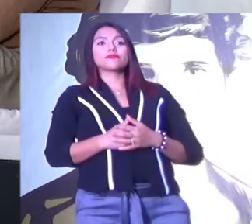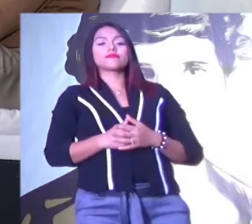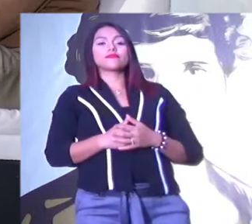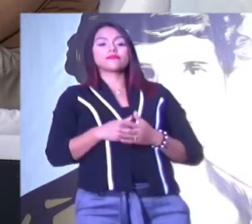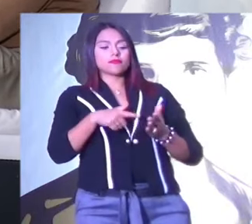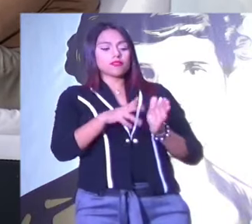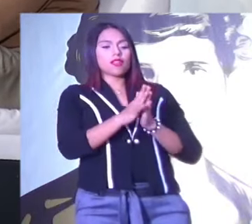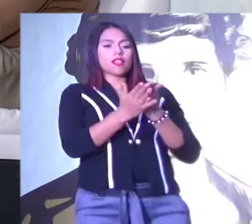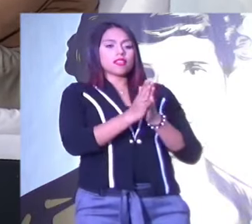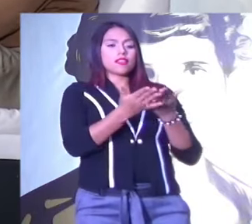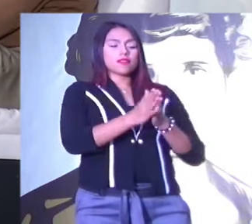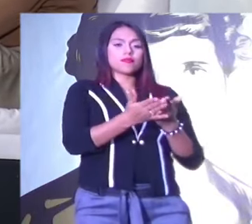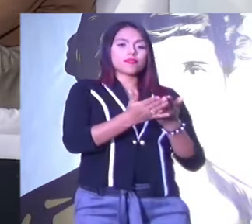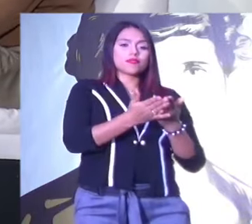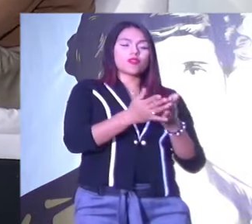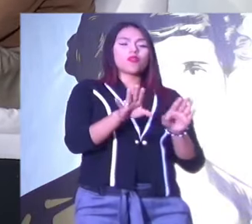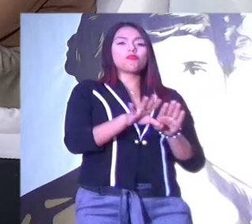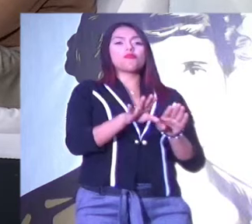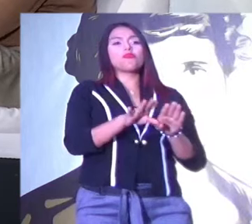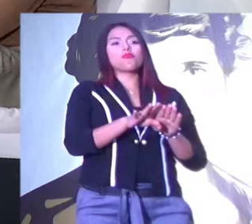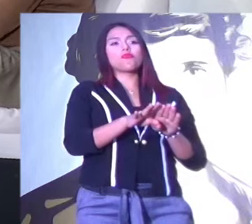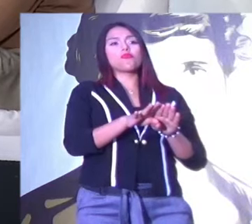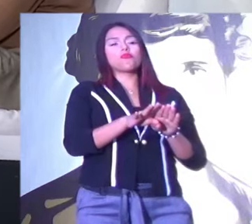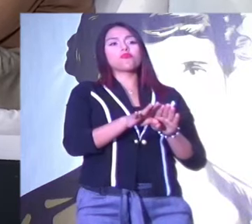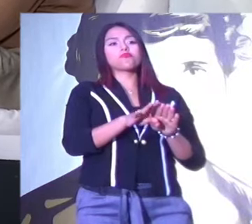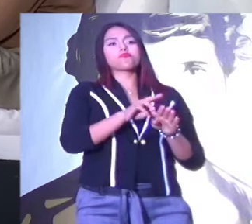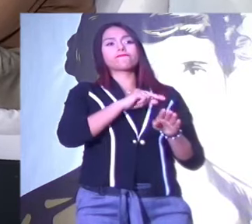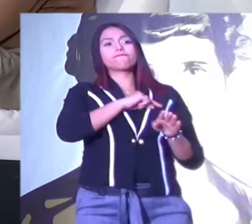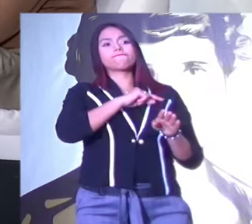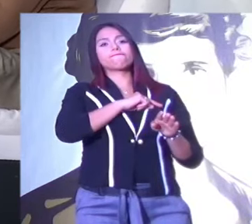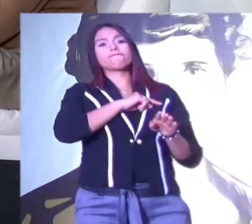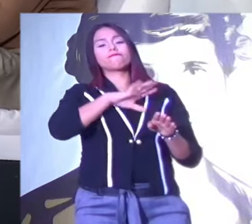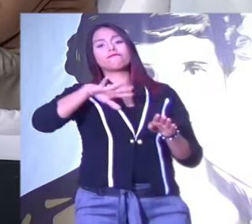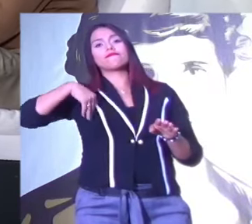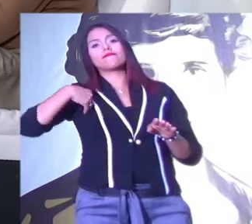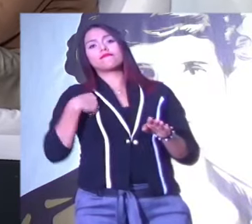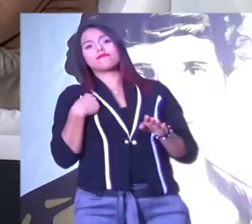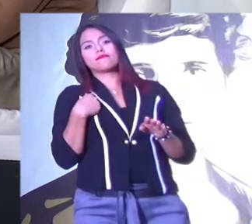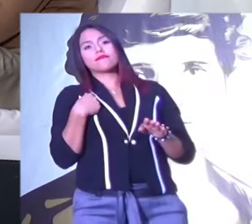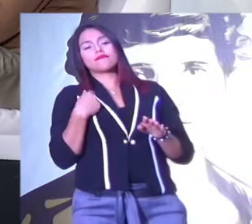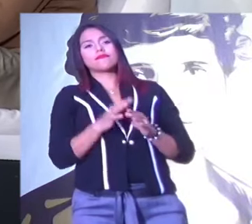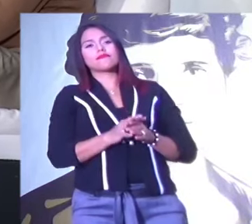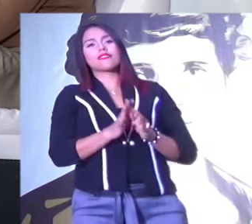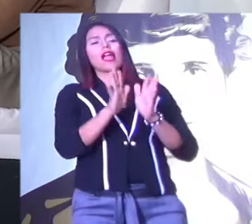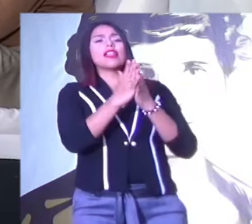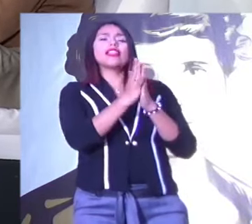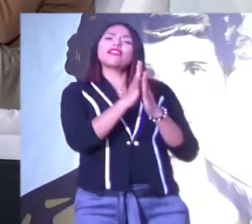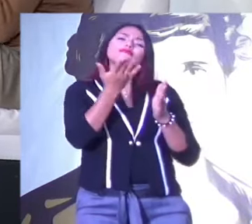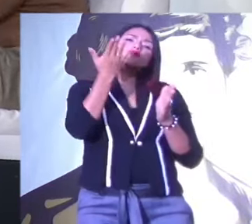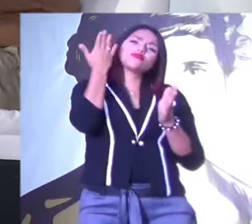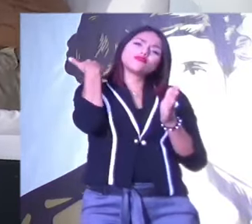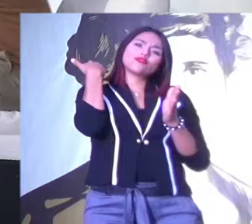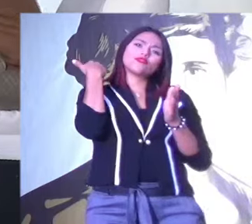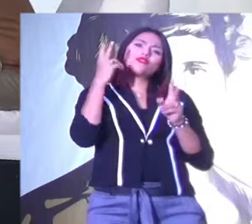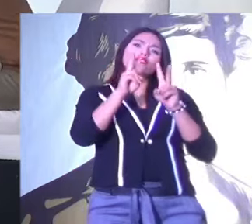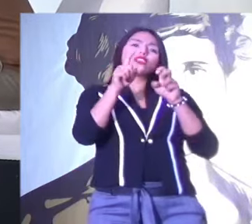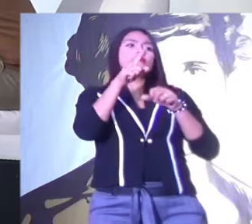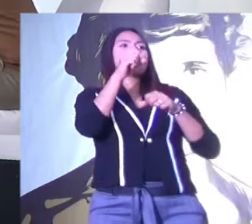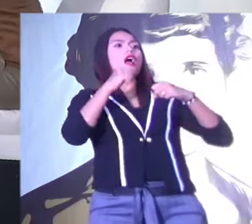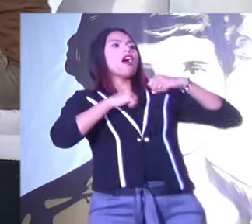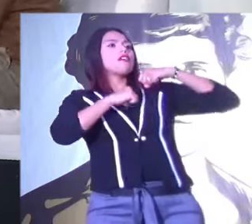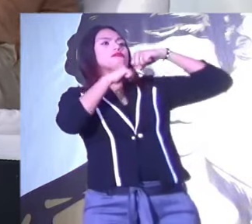libro íntimo. ¿Por qué? Porque pienso yo que en mis libros anteriores, donde toco el tema de la frontera